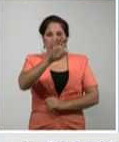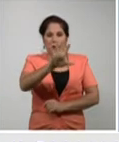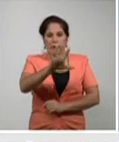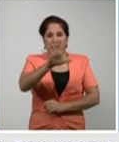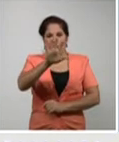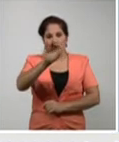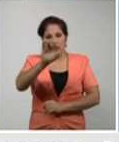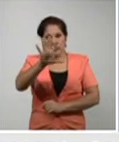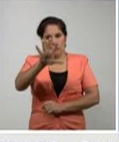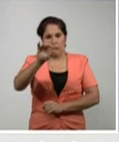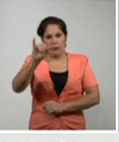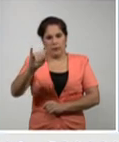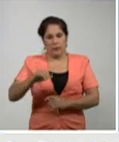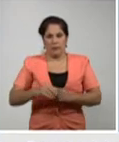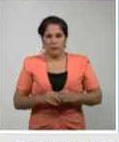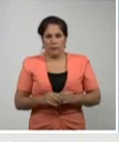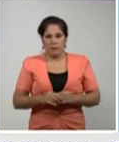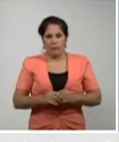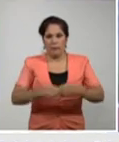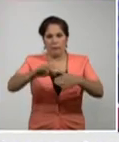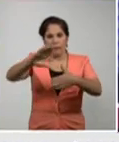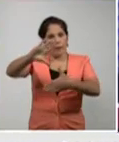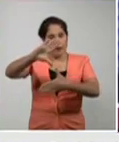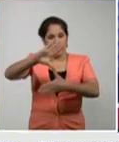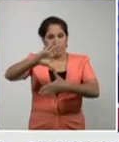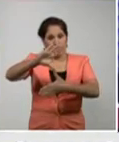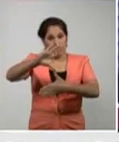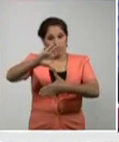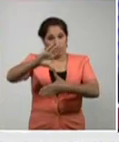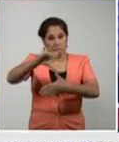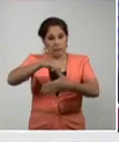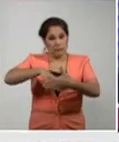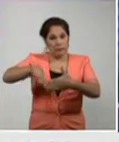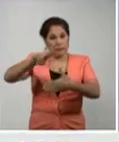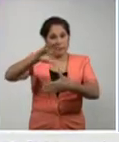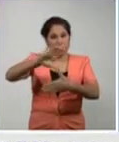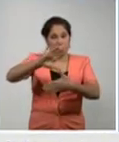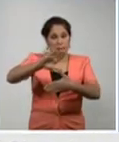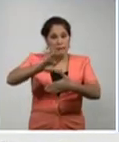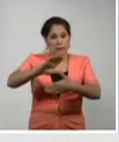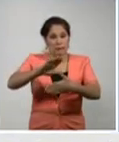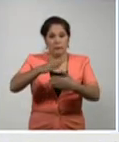21.504.556. La región de las Américas, que aporta el